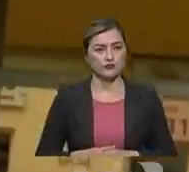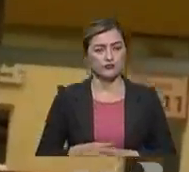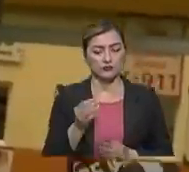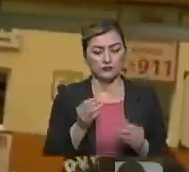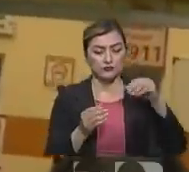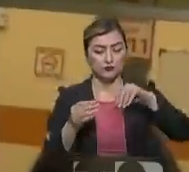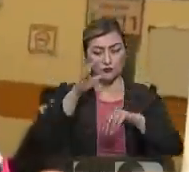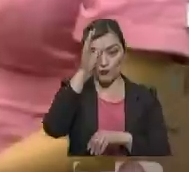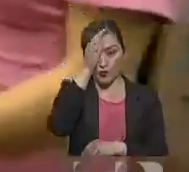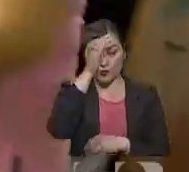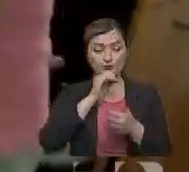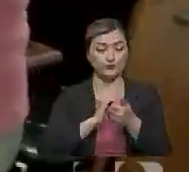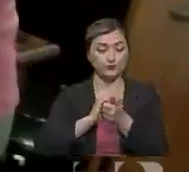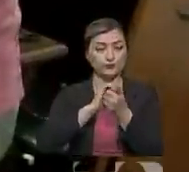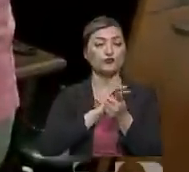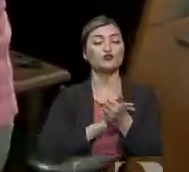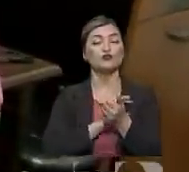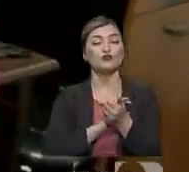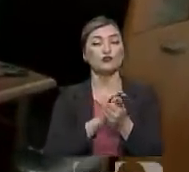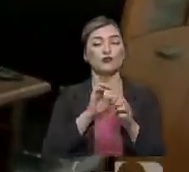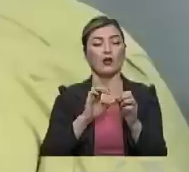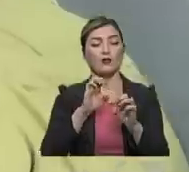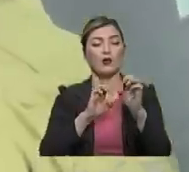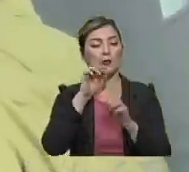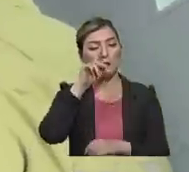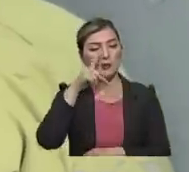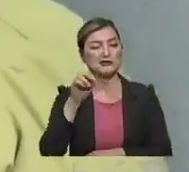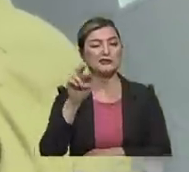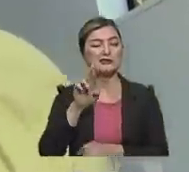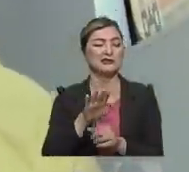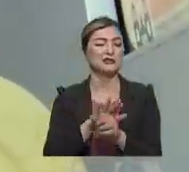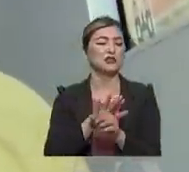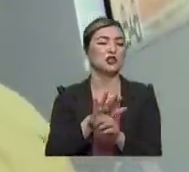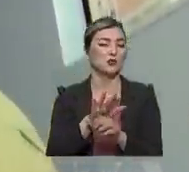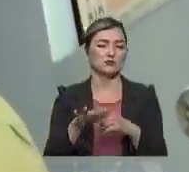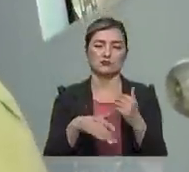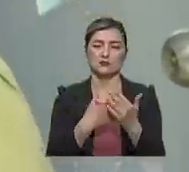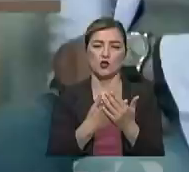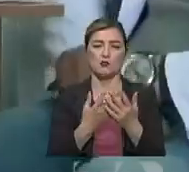Laboratorio Clínico Solidario del municipio se realizan las pruebas de COVID a precios muy accesibles para toda la